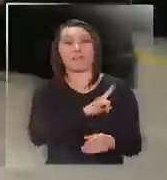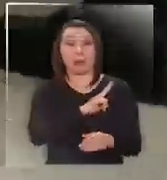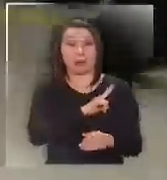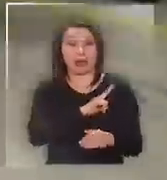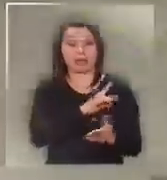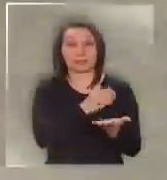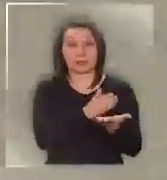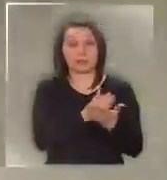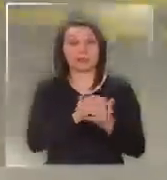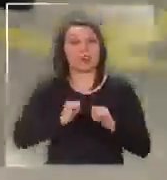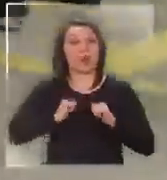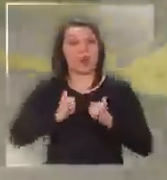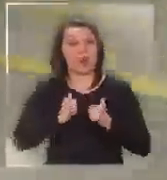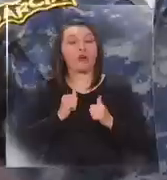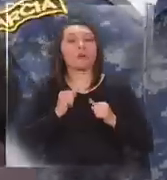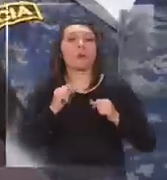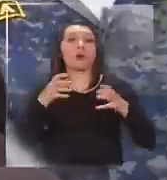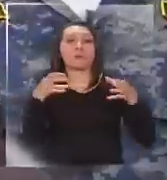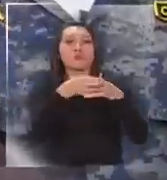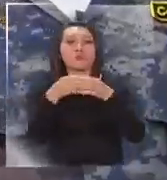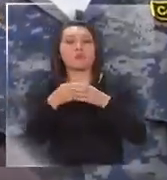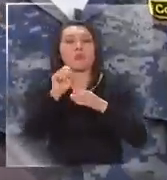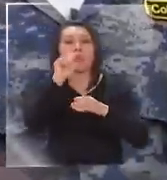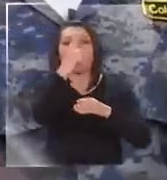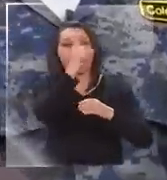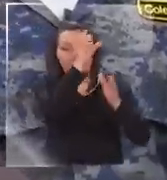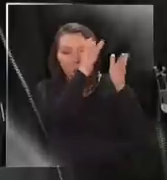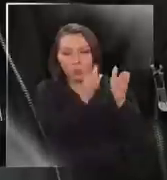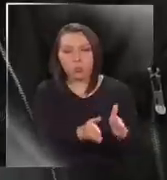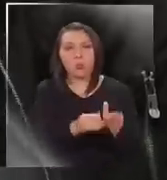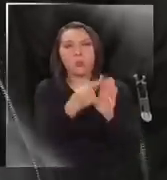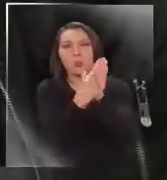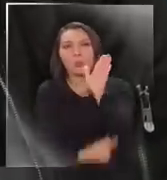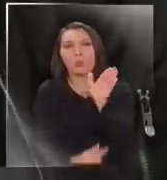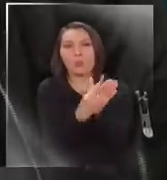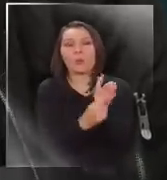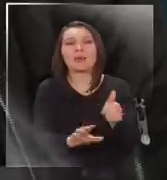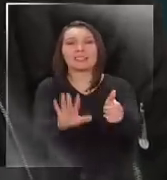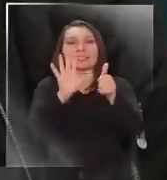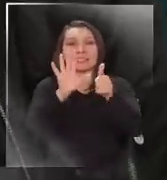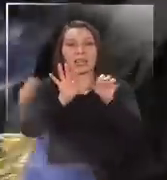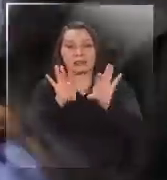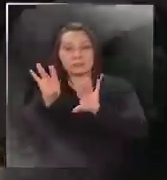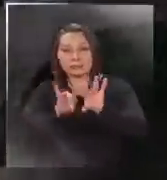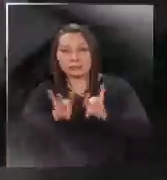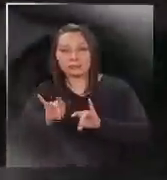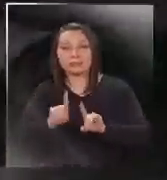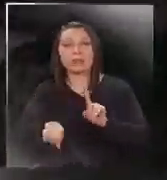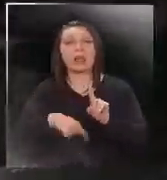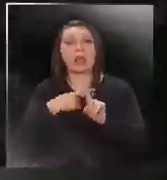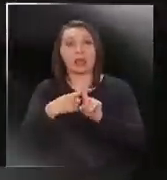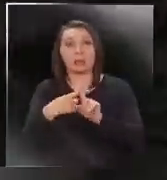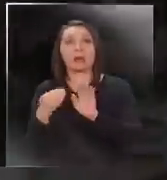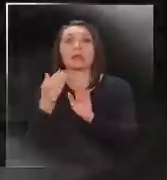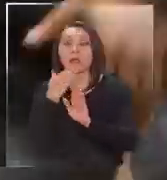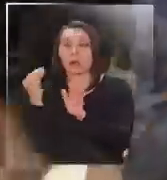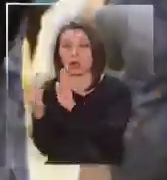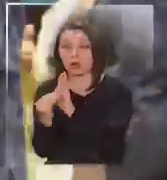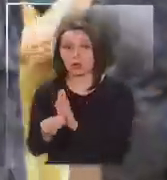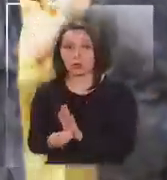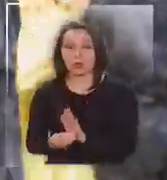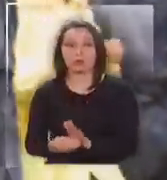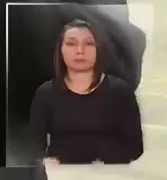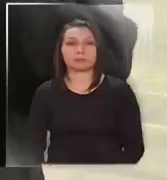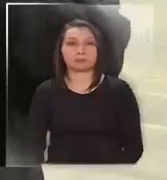Valparaíso, los jóvenes son clasificados en listas de acuerdo a una ponderación de 6 factores, además de las notas. Lo que es